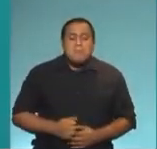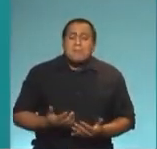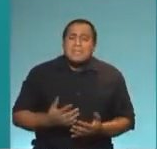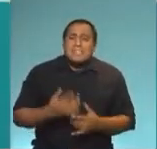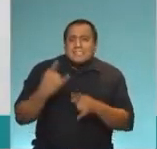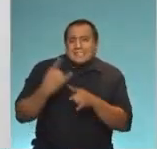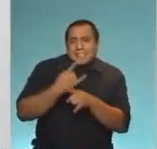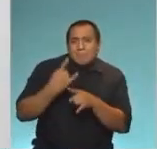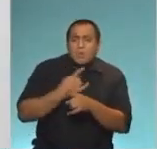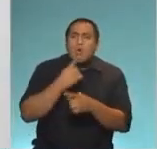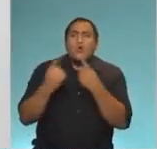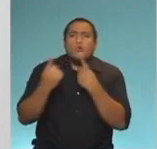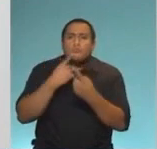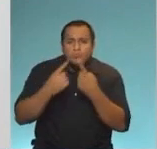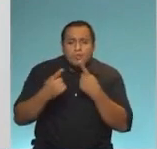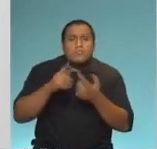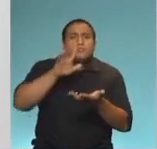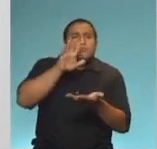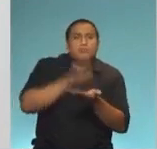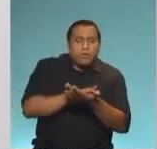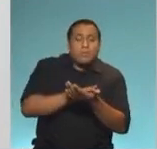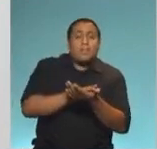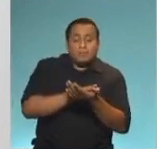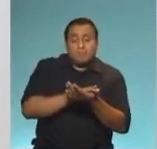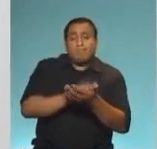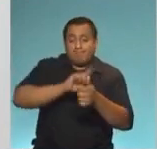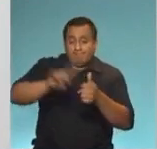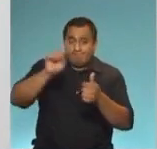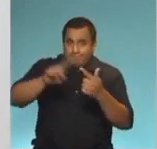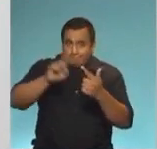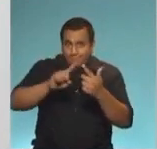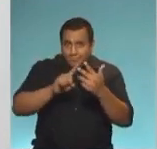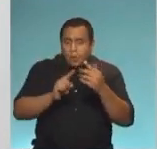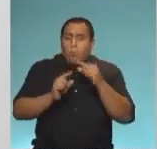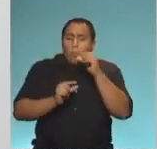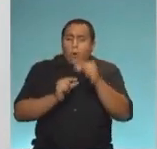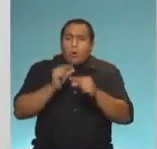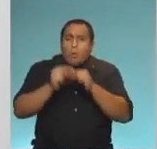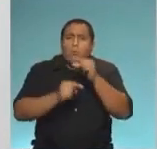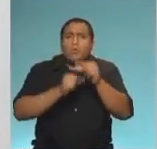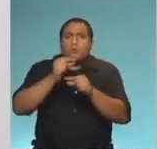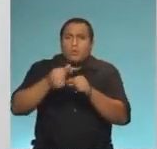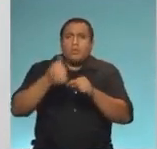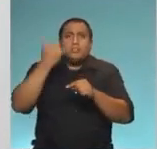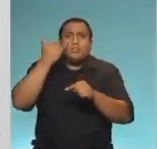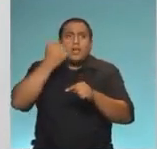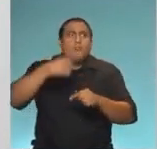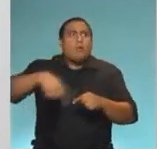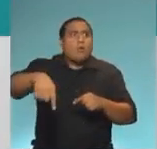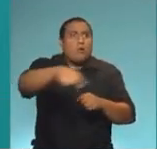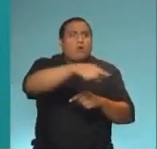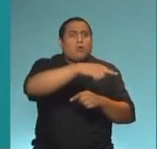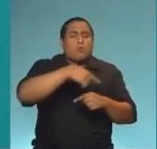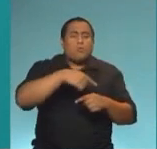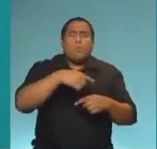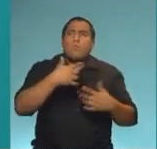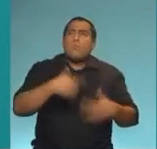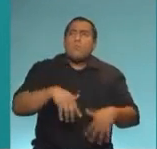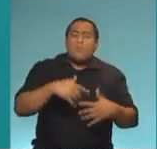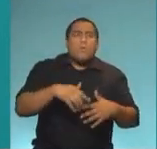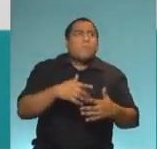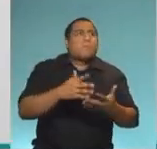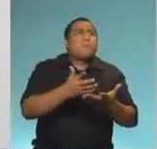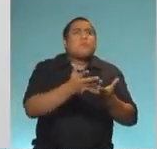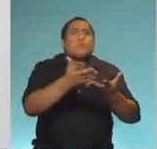algunas consultas que tienen que ver con estas cuestiones que empiezan de a poco a posicionarse y generan muchos,